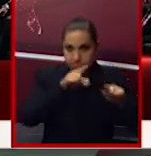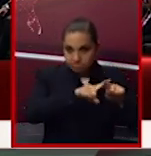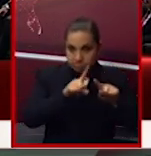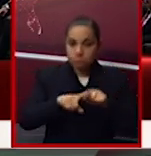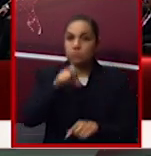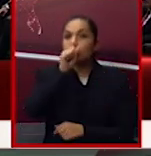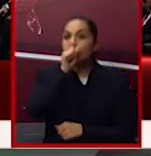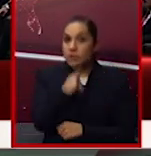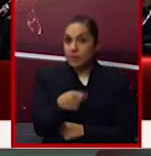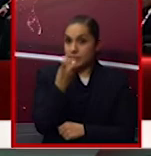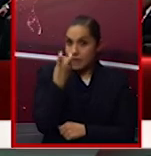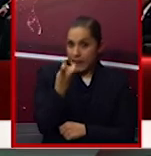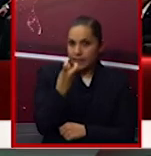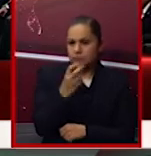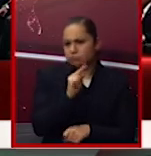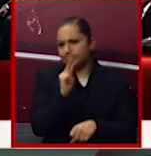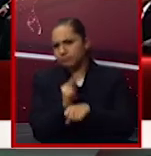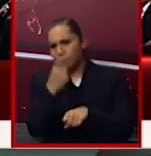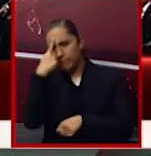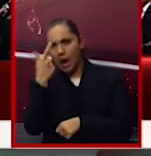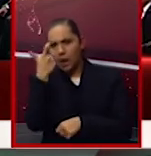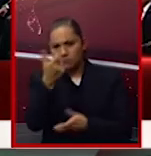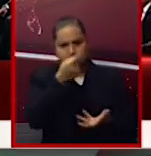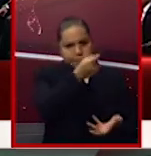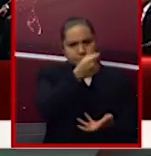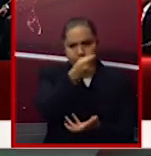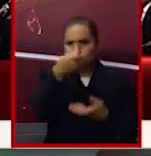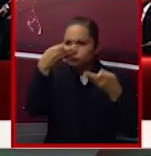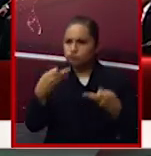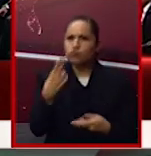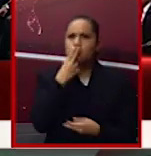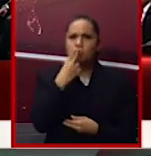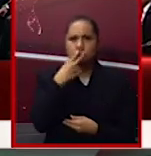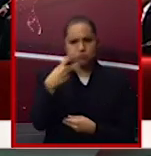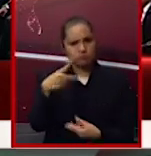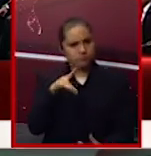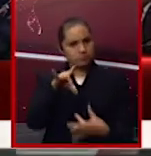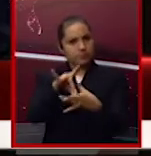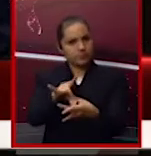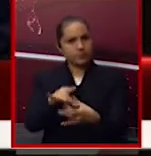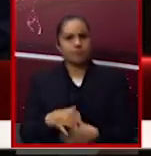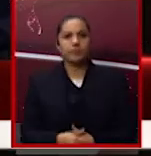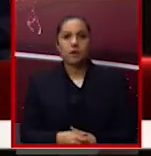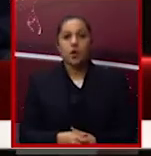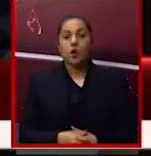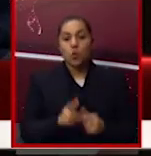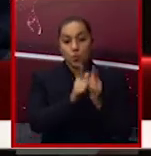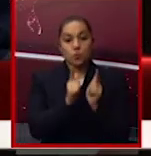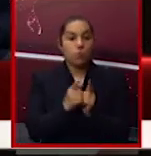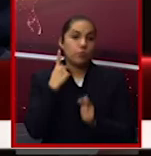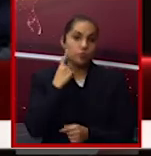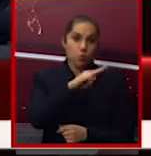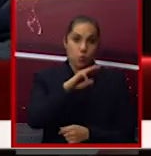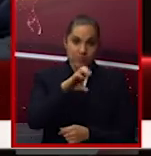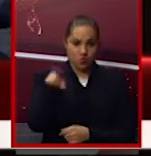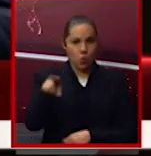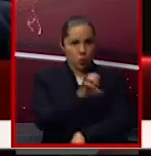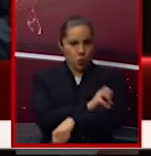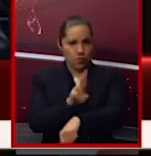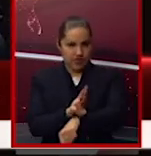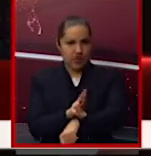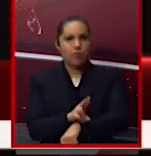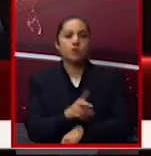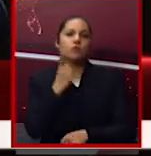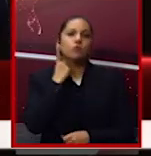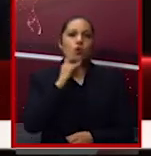el uso eficiente de los recursos. Movimiento Ciudadano, en voz de su coordinador, el